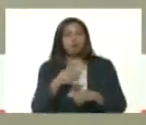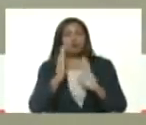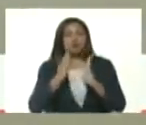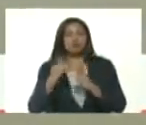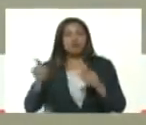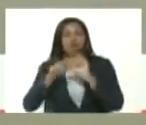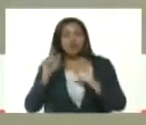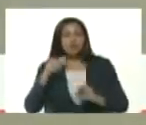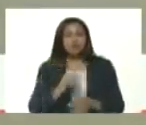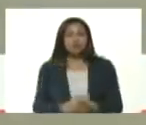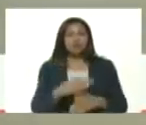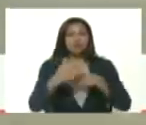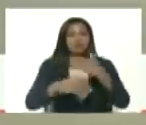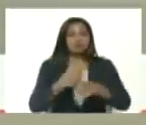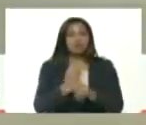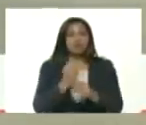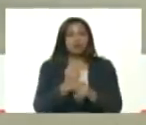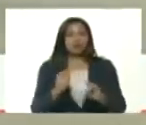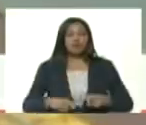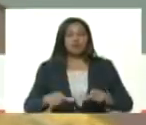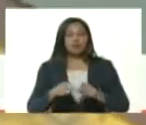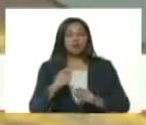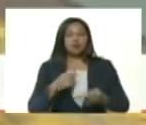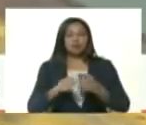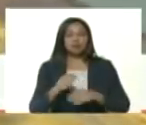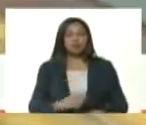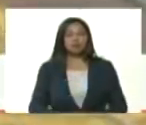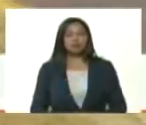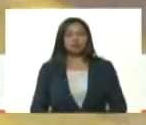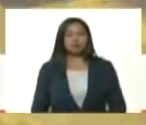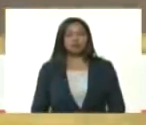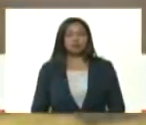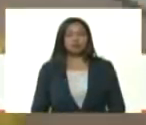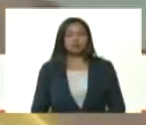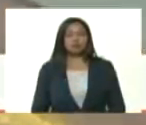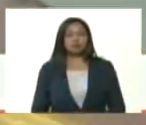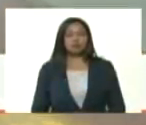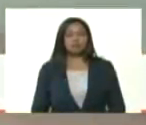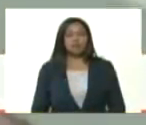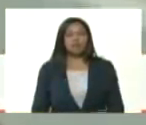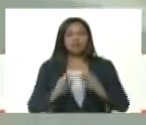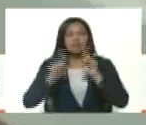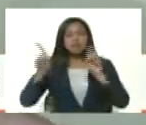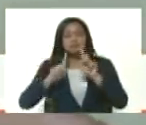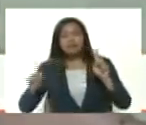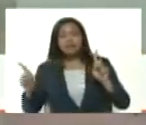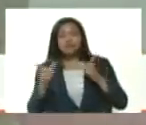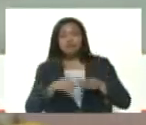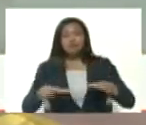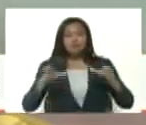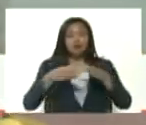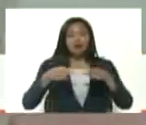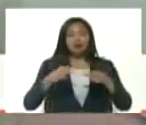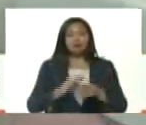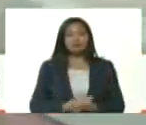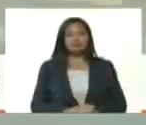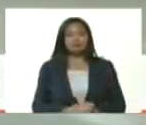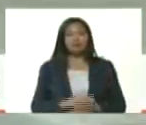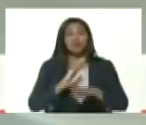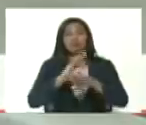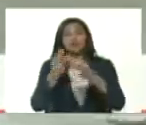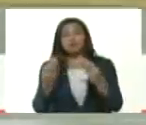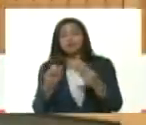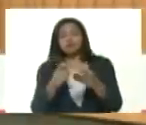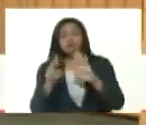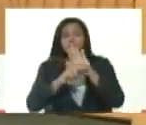determinados, trabajando con todo el sector comercial, distanciando los espacios y las medidas de prevención. Y luego de las